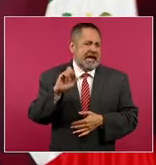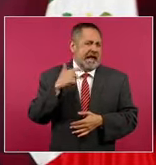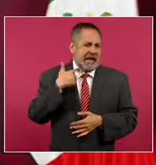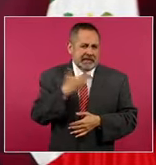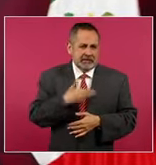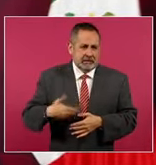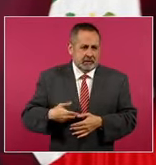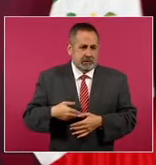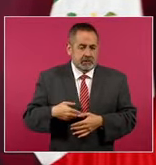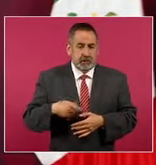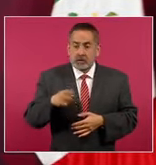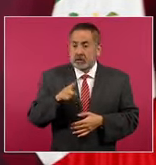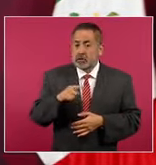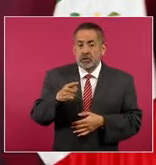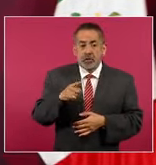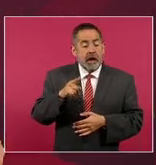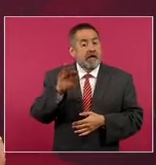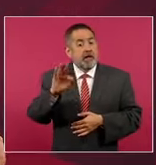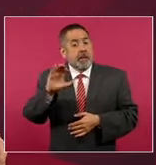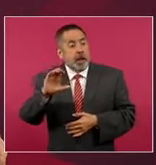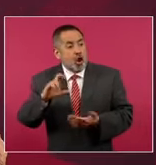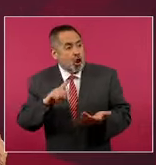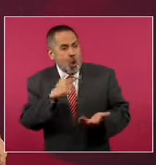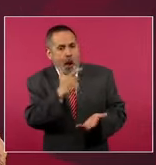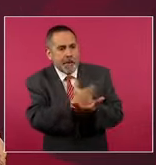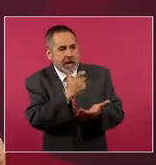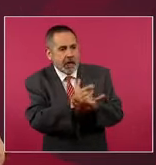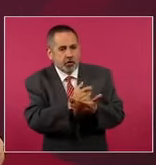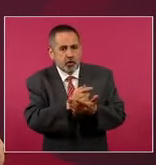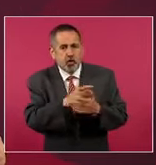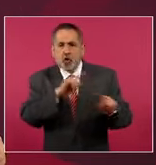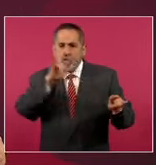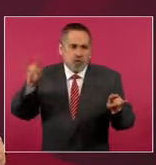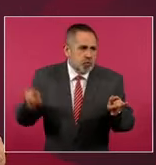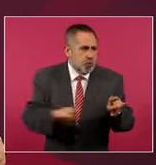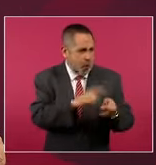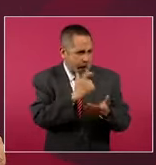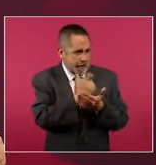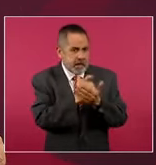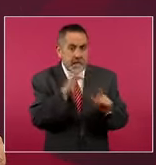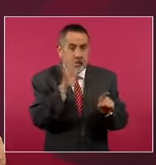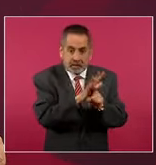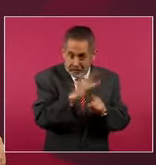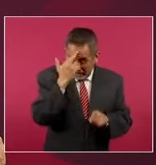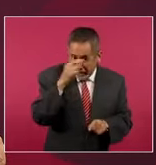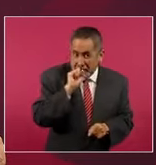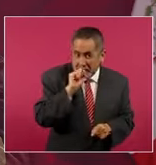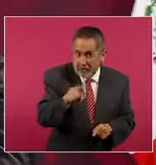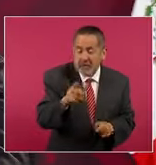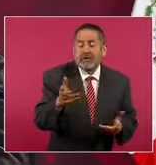que lo amenazó Calderón o lo mandó a amenazar Calderón?